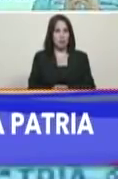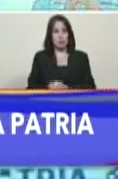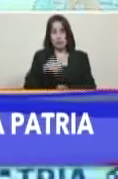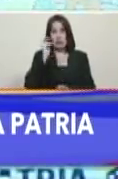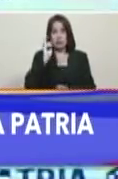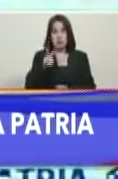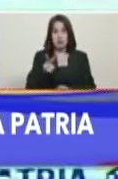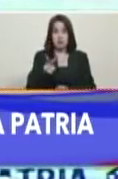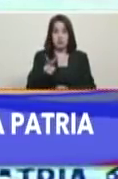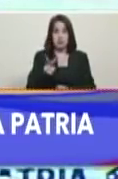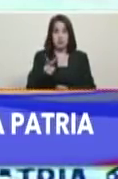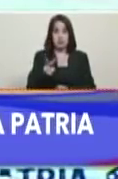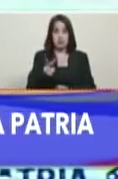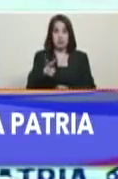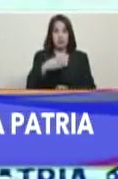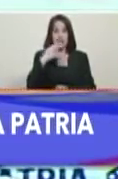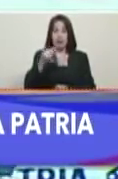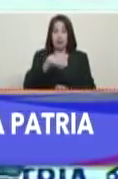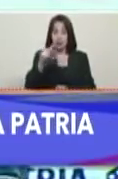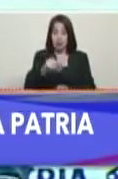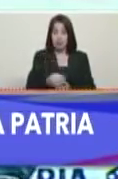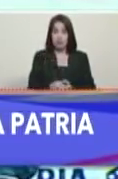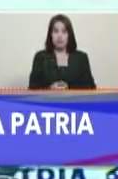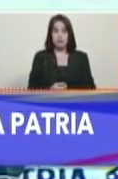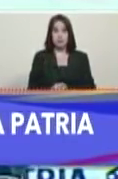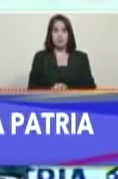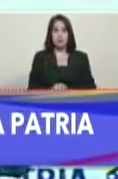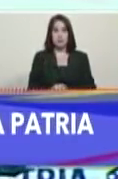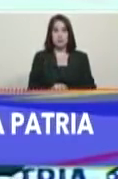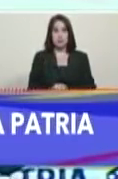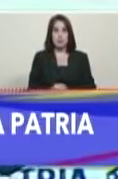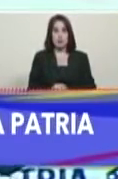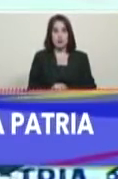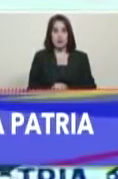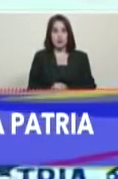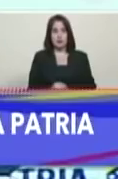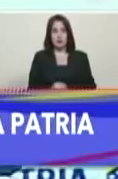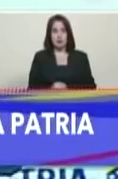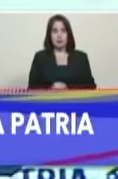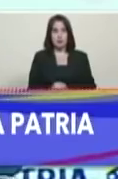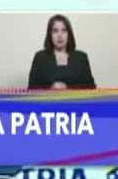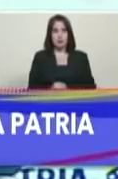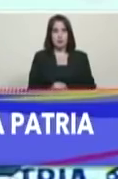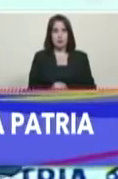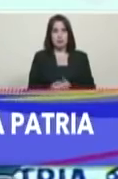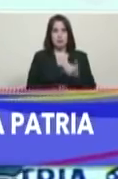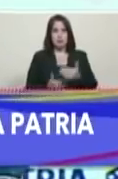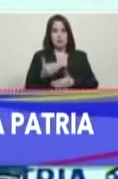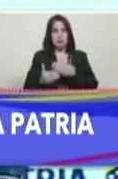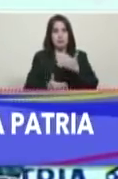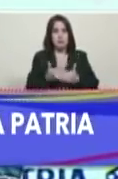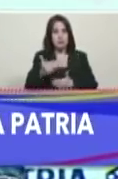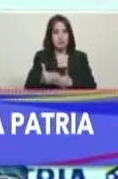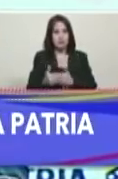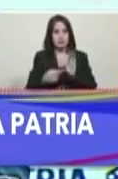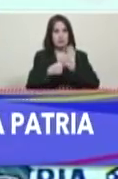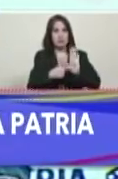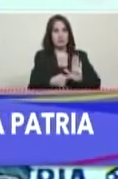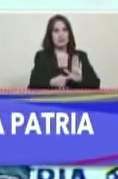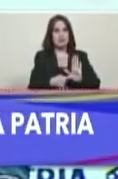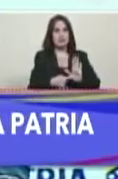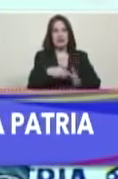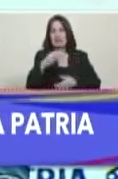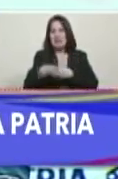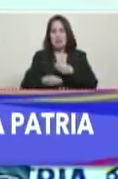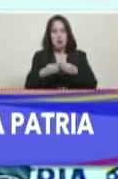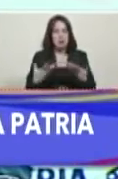visión de la verdad. Y nosotros tenemos que trabajar siempre sobre la verdad. ¿Qué estamos